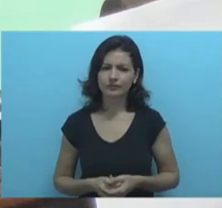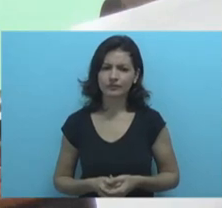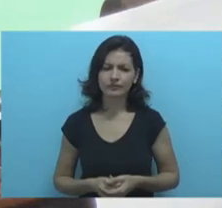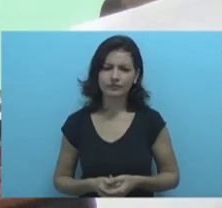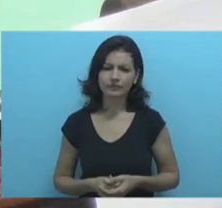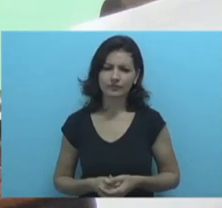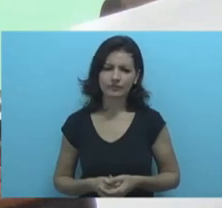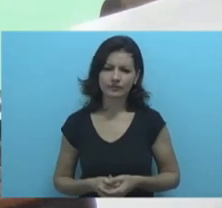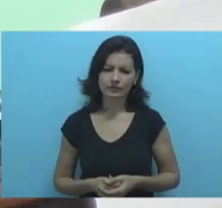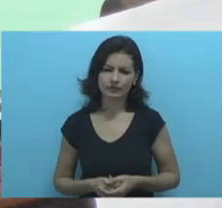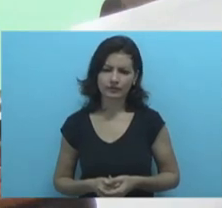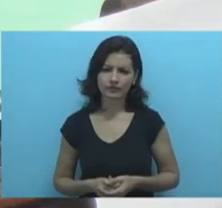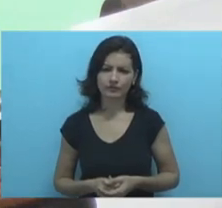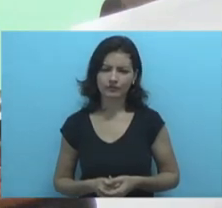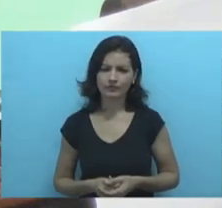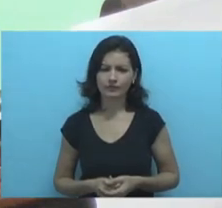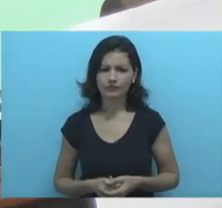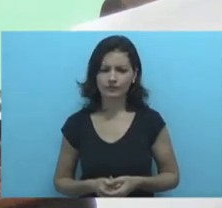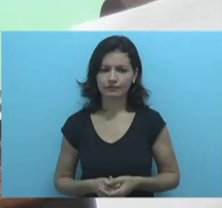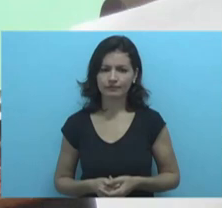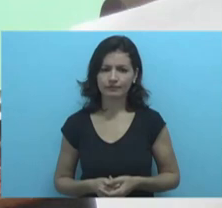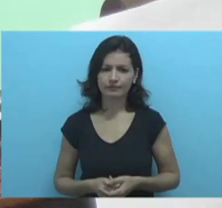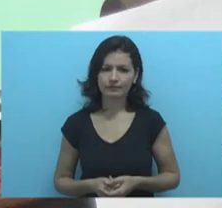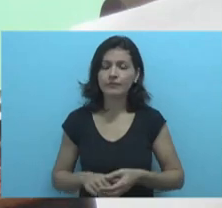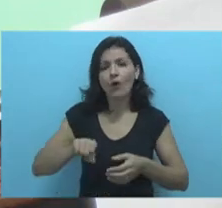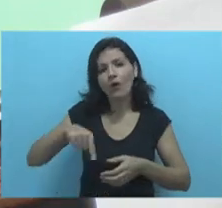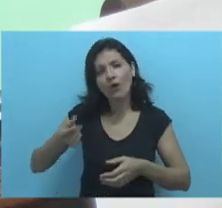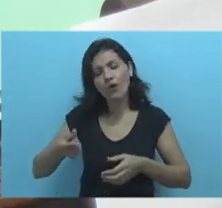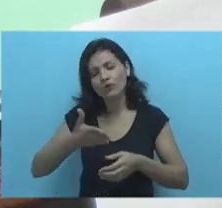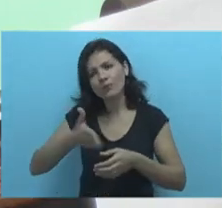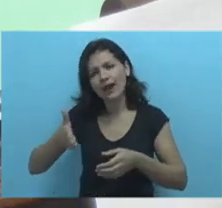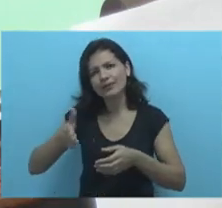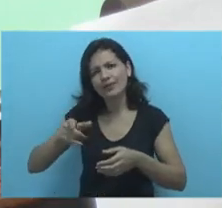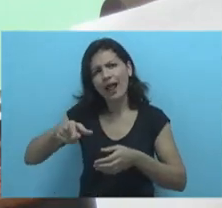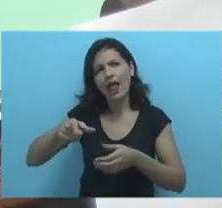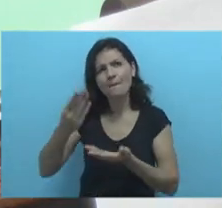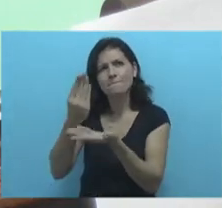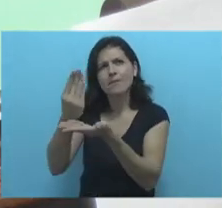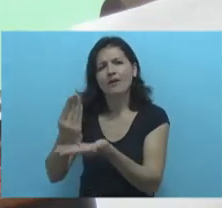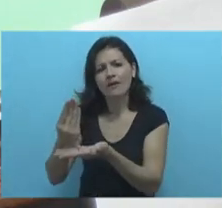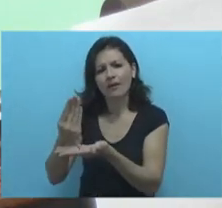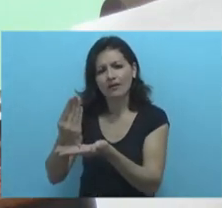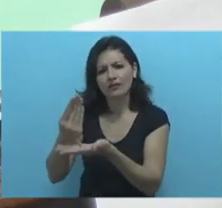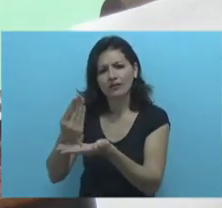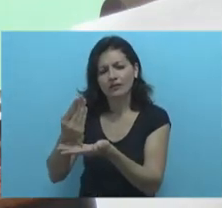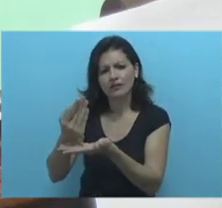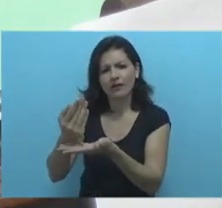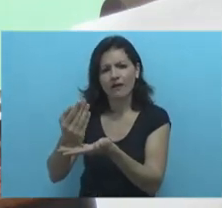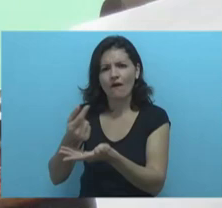Y está, por supuesto, la dimensión del Miguel dirigente. Y en eso,